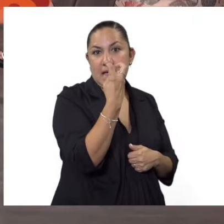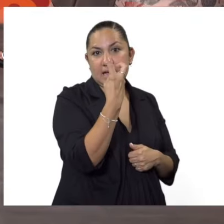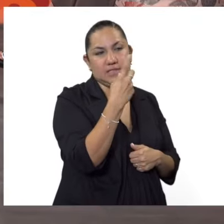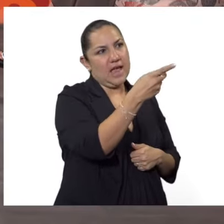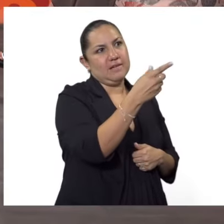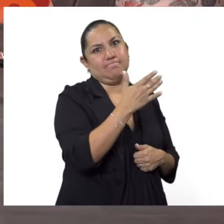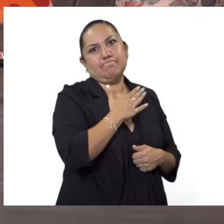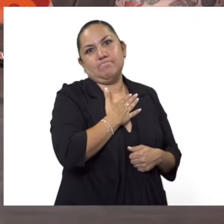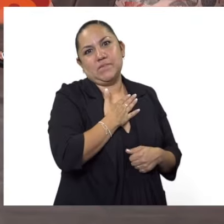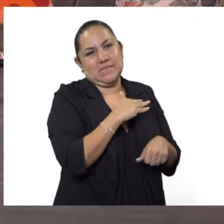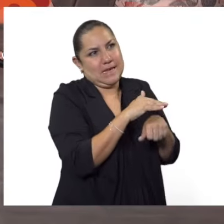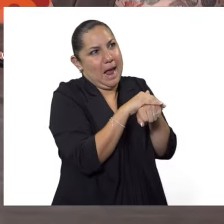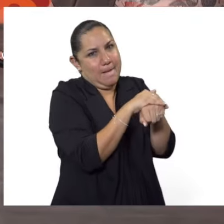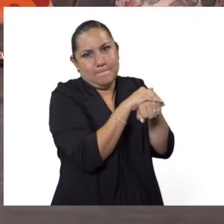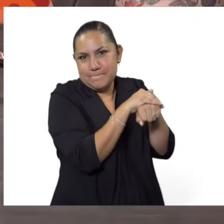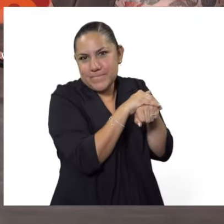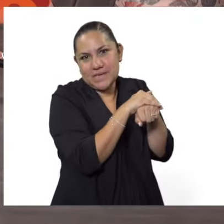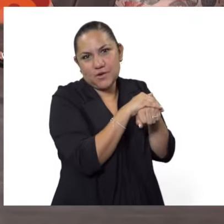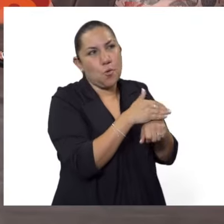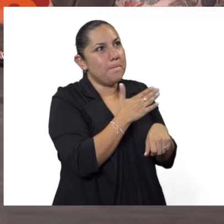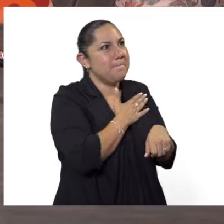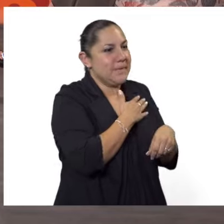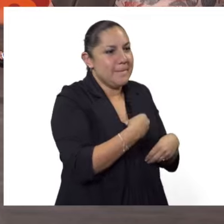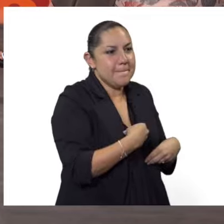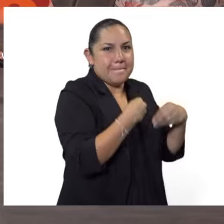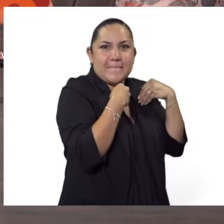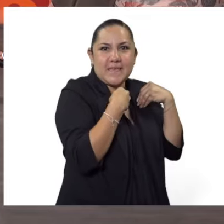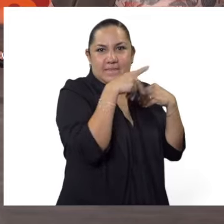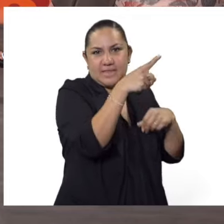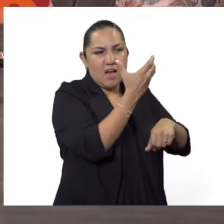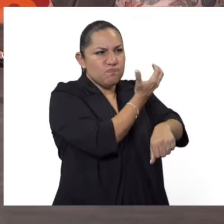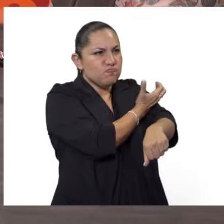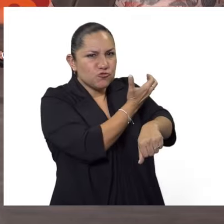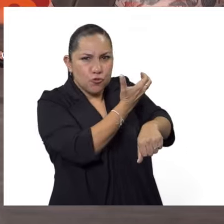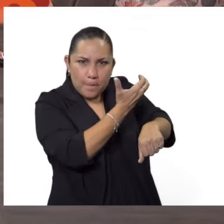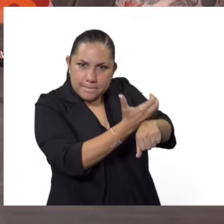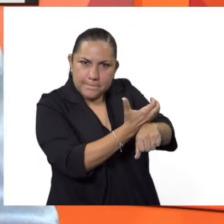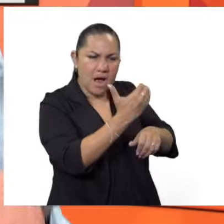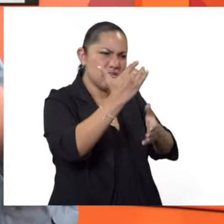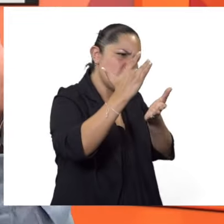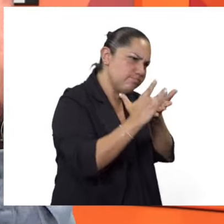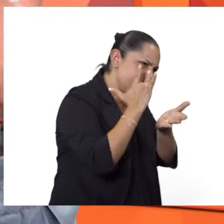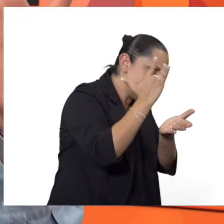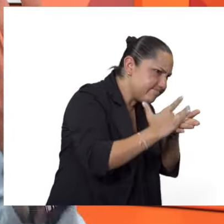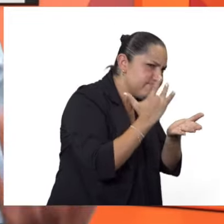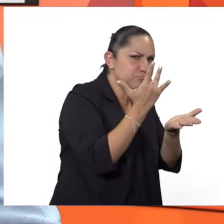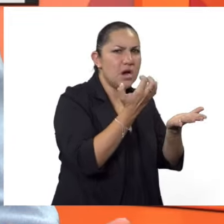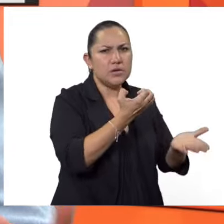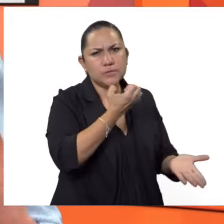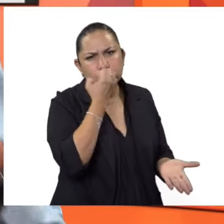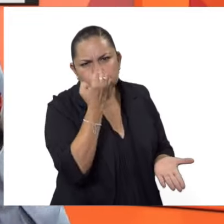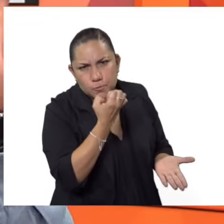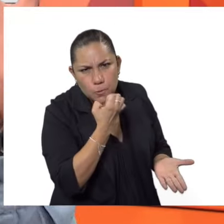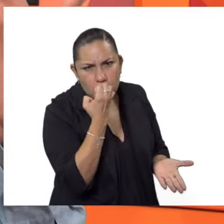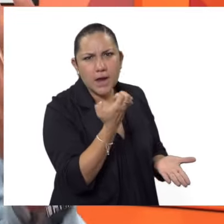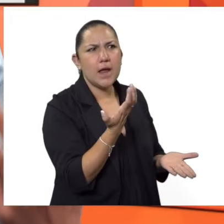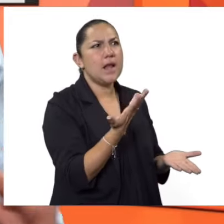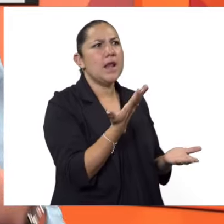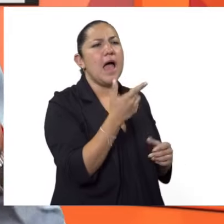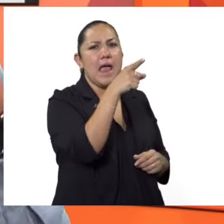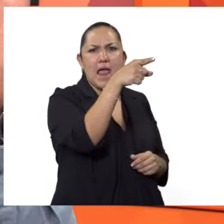hablaba o sea es mi mi primer amigo mi compañero de la vida que me apoyó muchísimo me